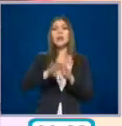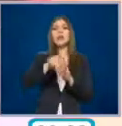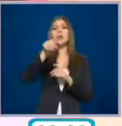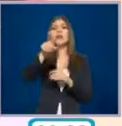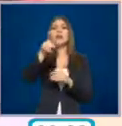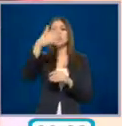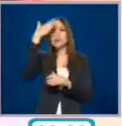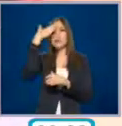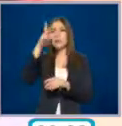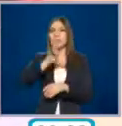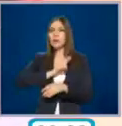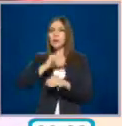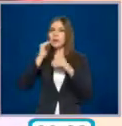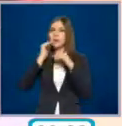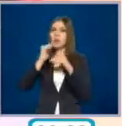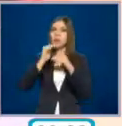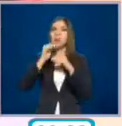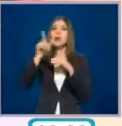pase esa